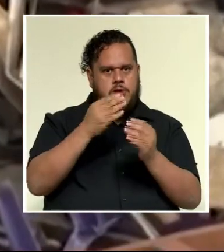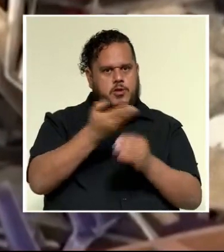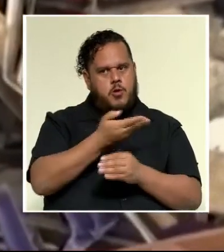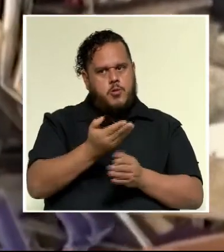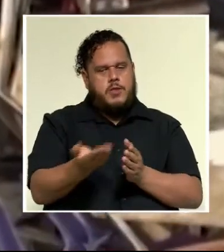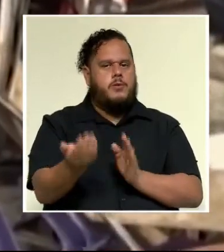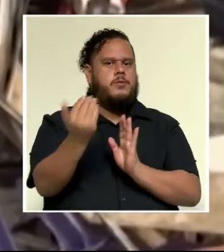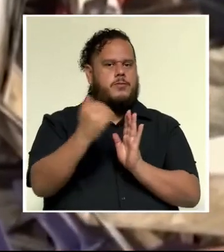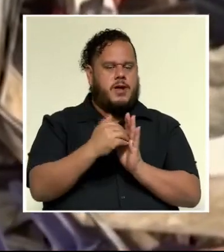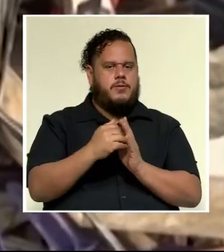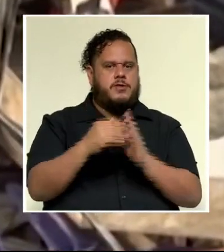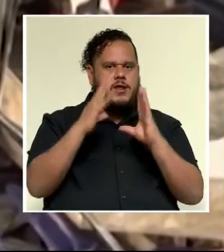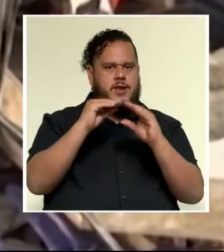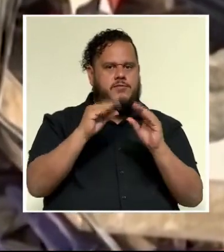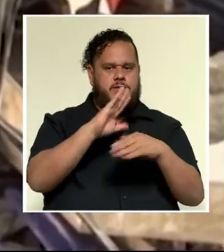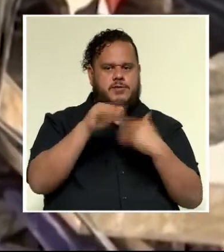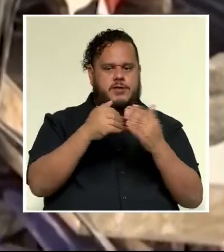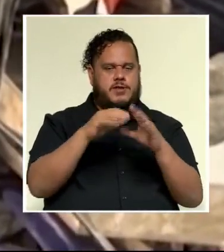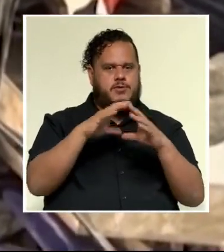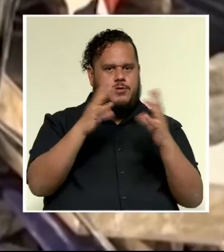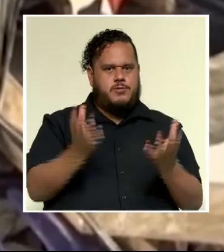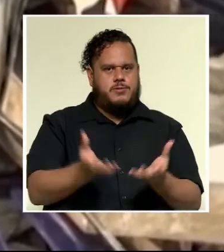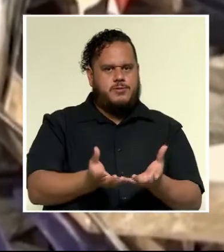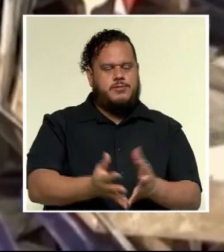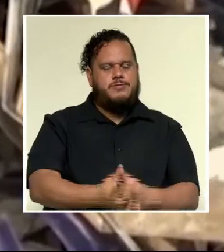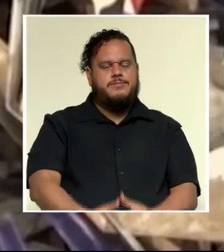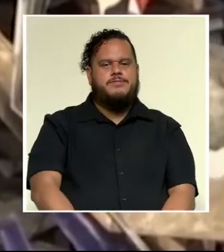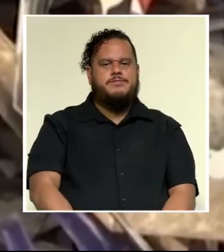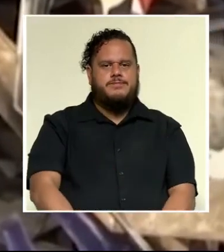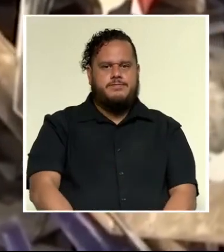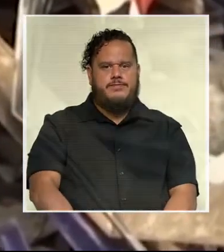las informaciones del mundo.